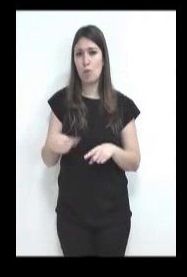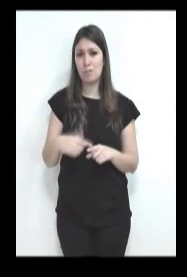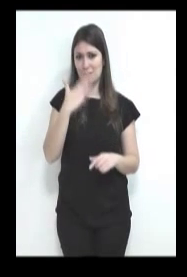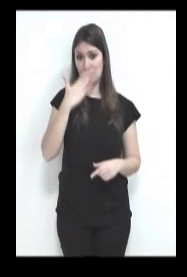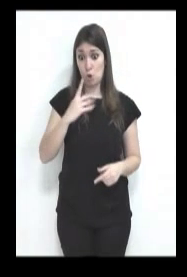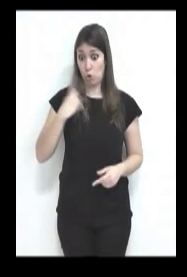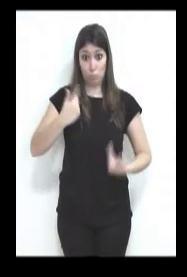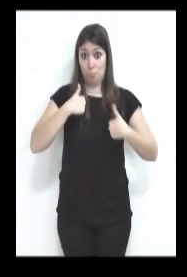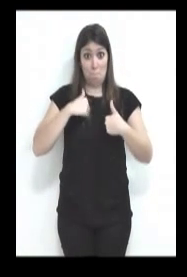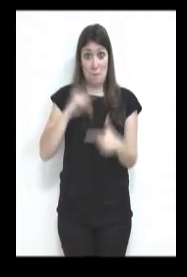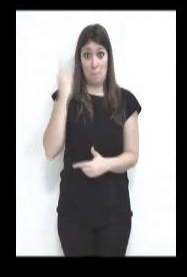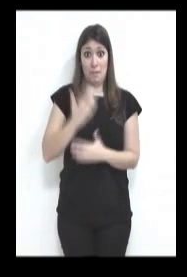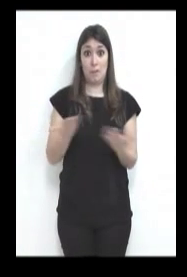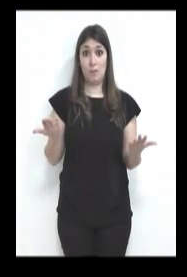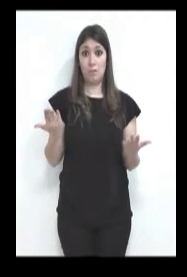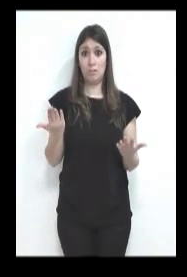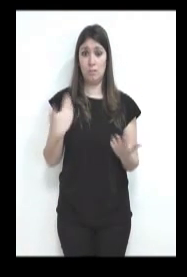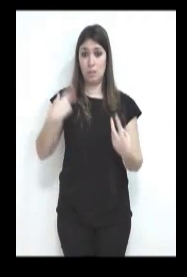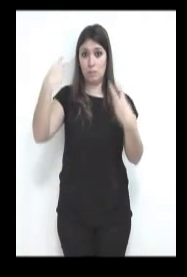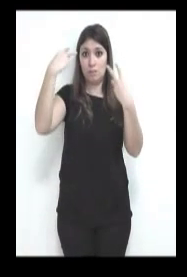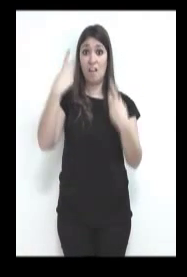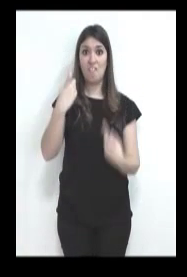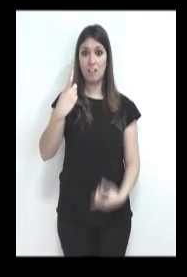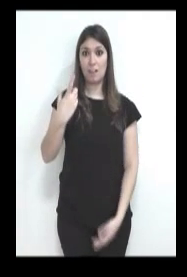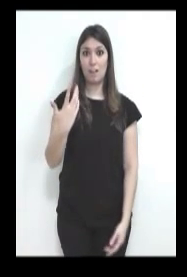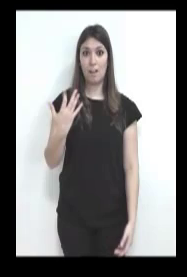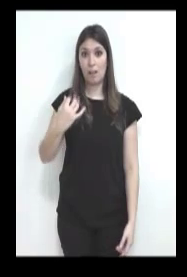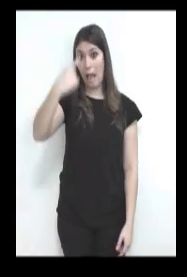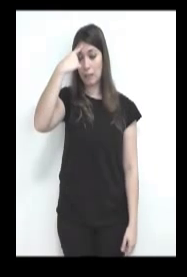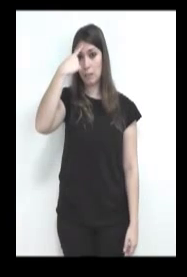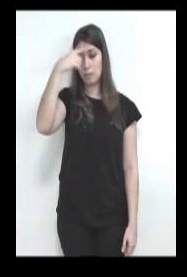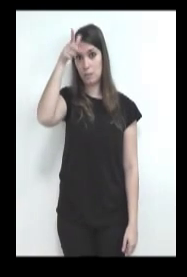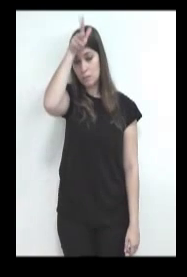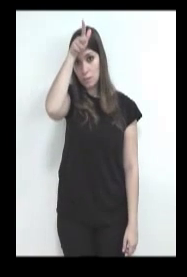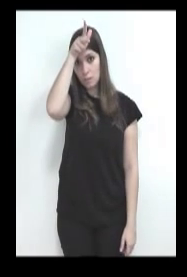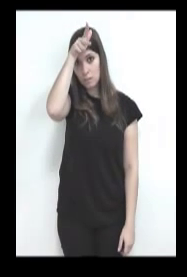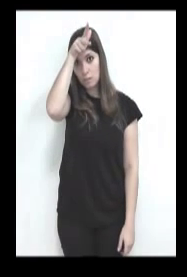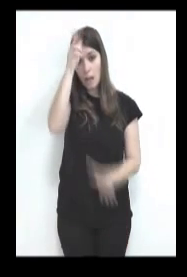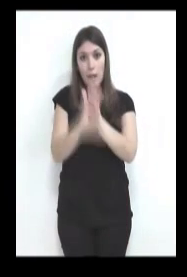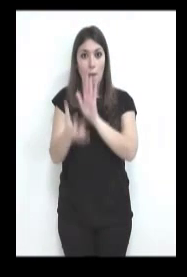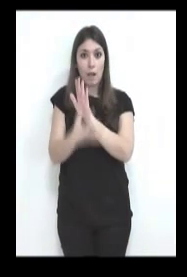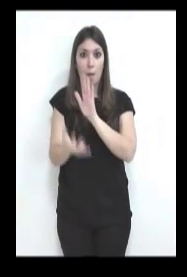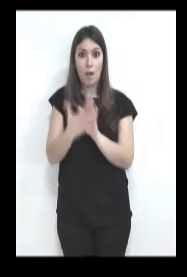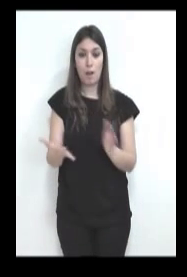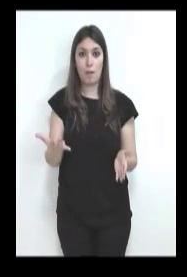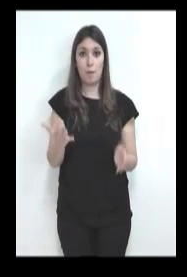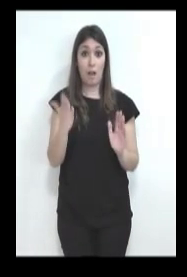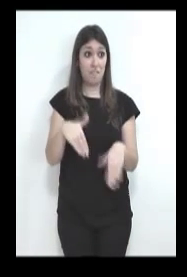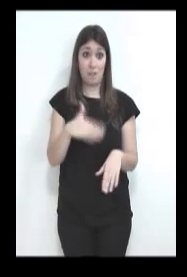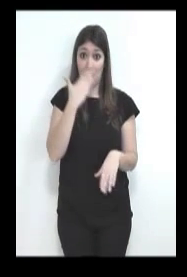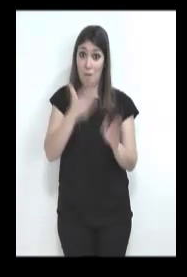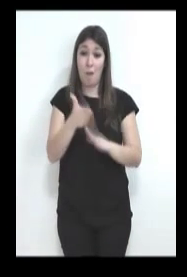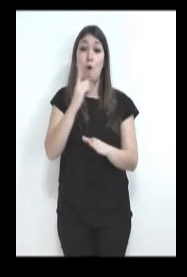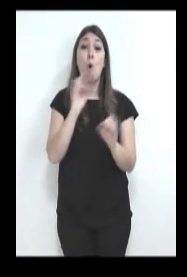los primeros, ¿no? Es que ya solo nos falta que nos coloquen una cámara en la frente y que la llevemos todo el rato puesta, que no parece que va muy alejada la idea